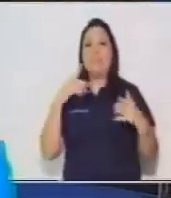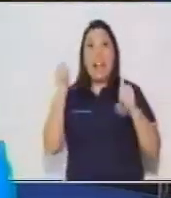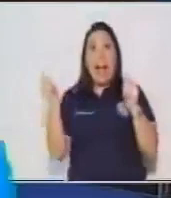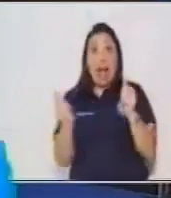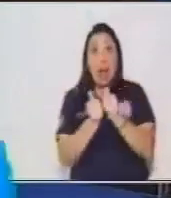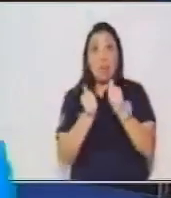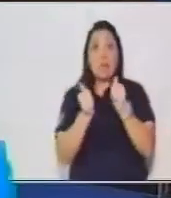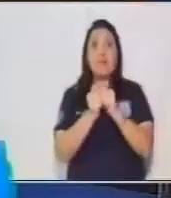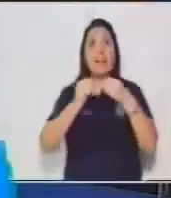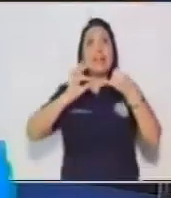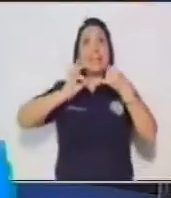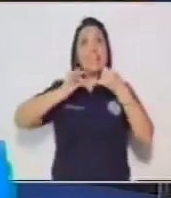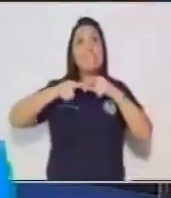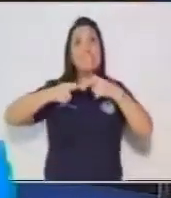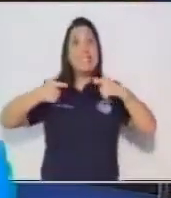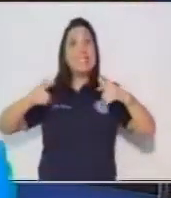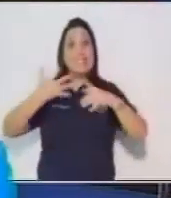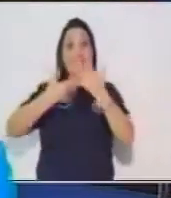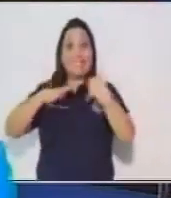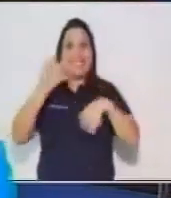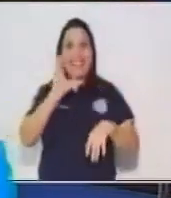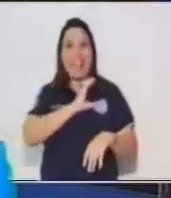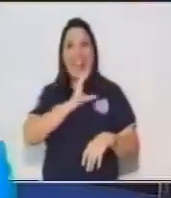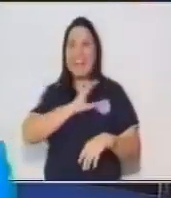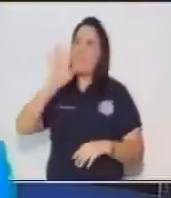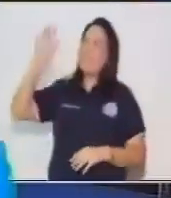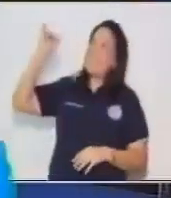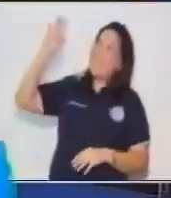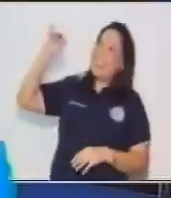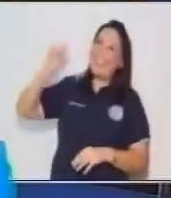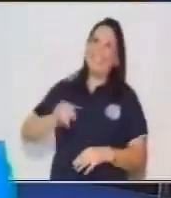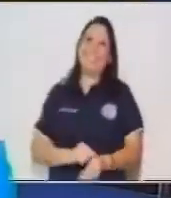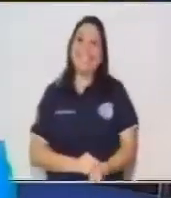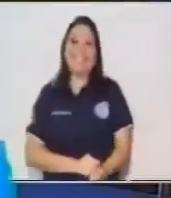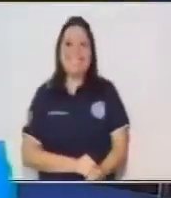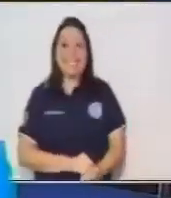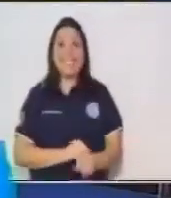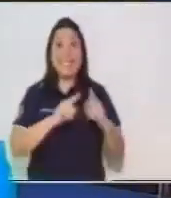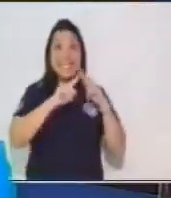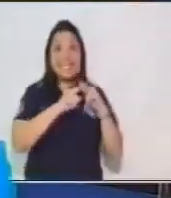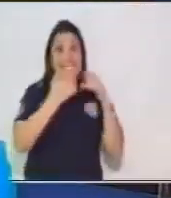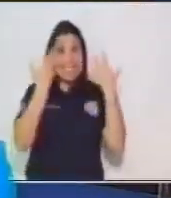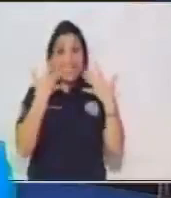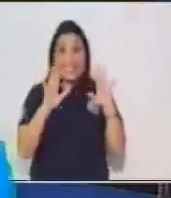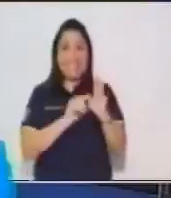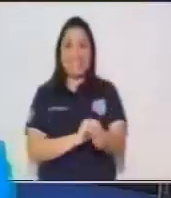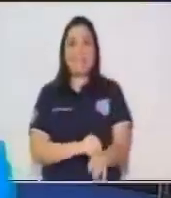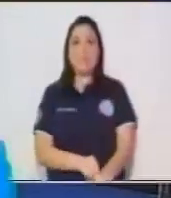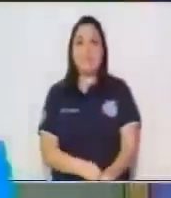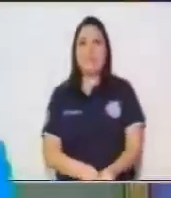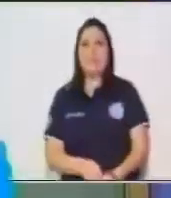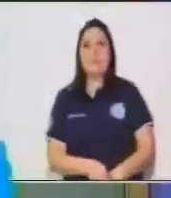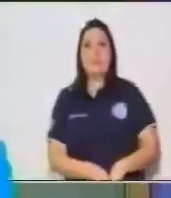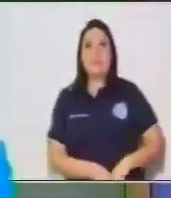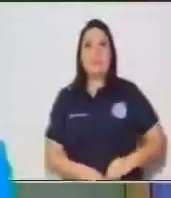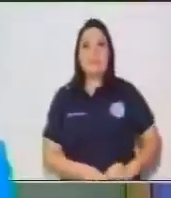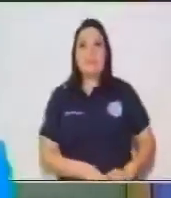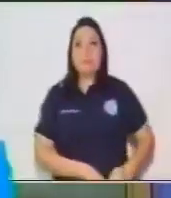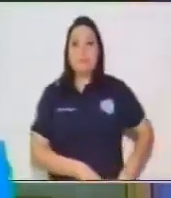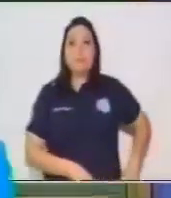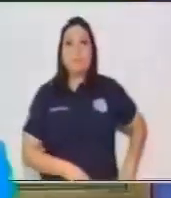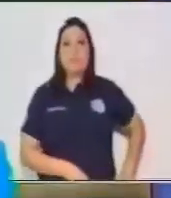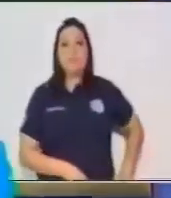en la interpretación de lengua de señas Carmen. Hola Carmen. Empecemos entonces